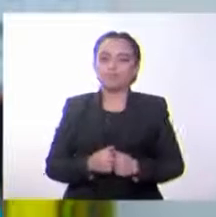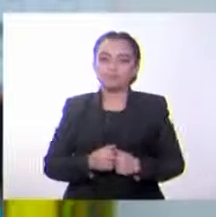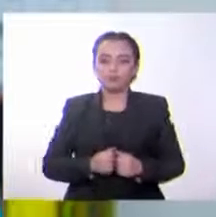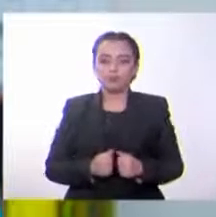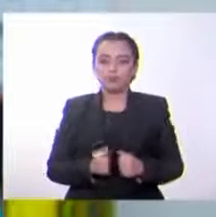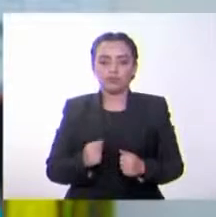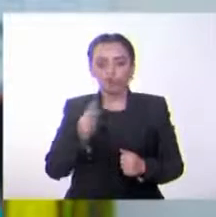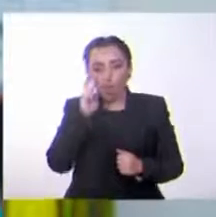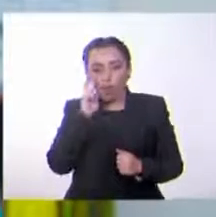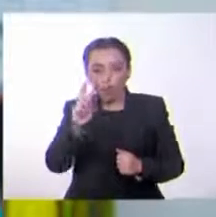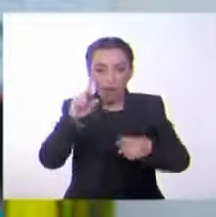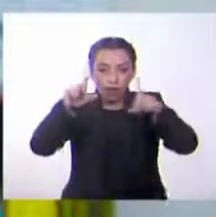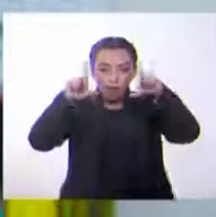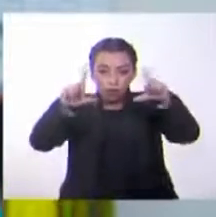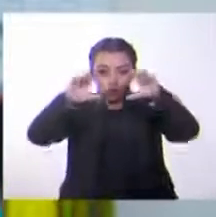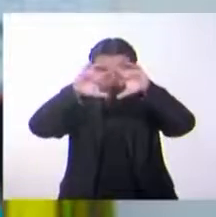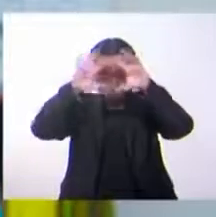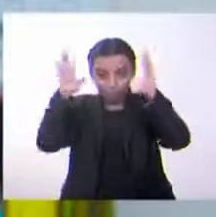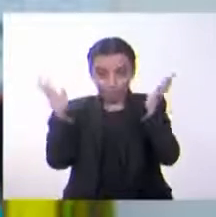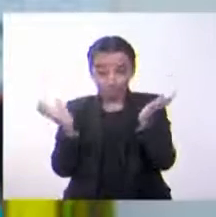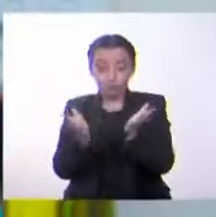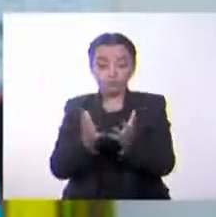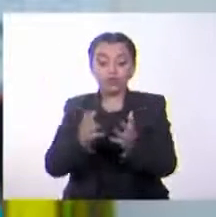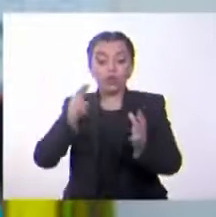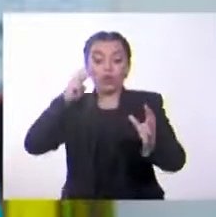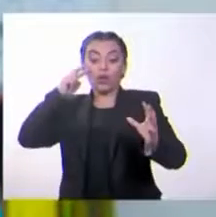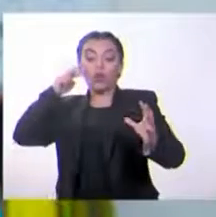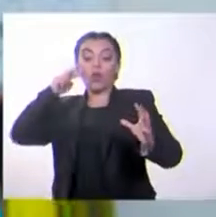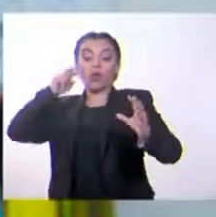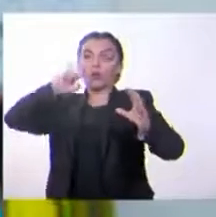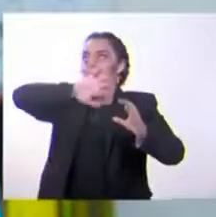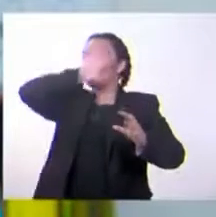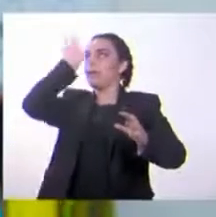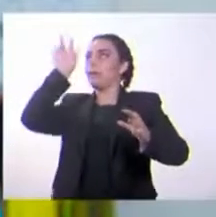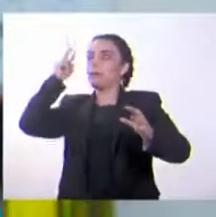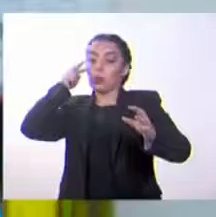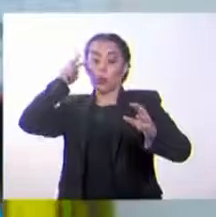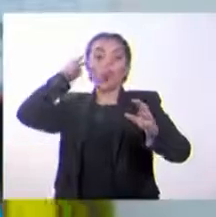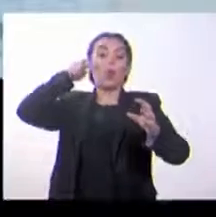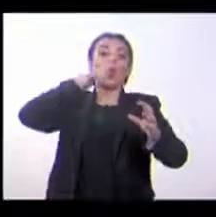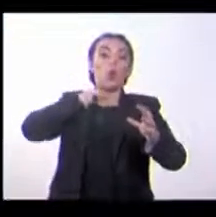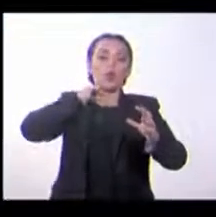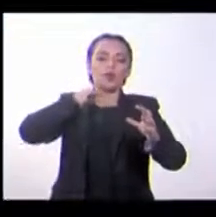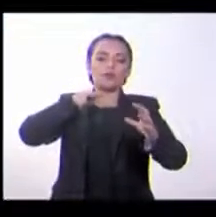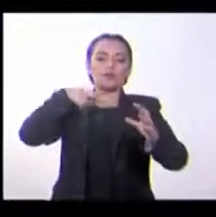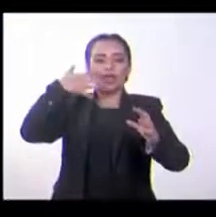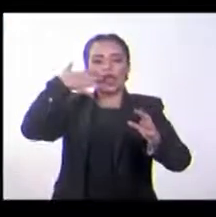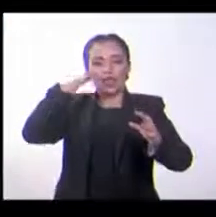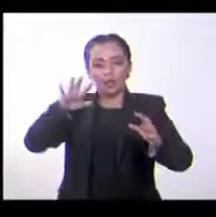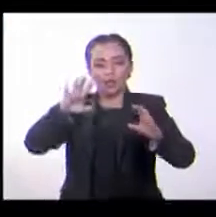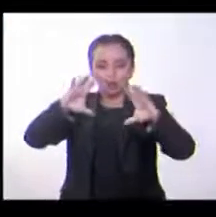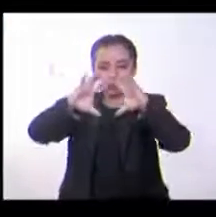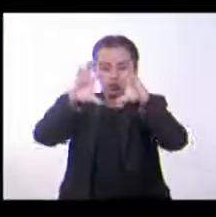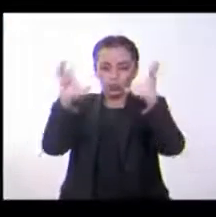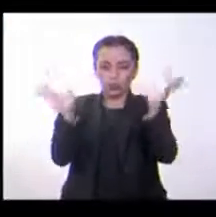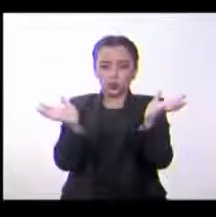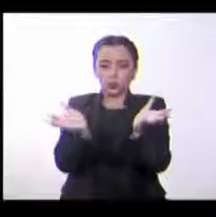imágenes de satélite que normalmente acostumbras ver en los noticieros cuando te están dando la información del